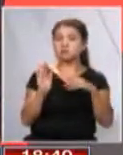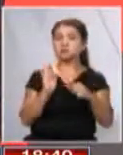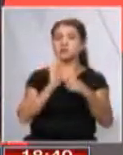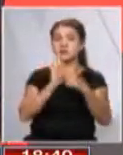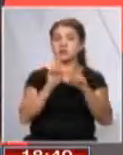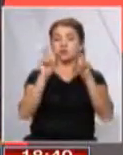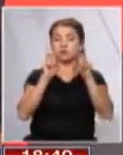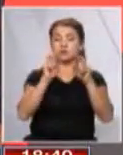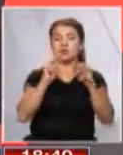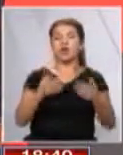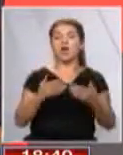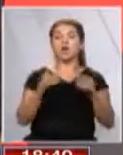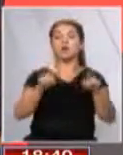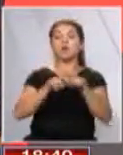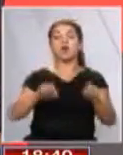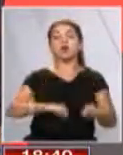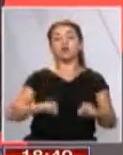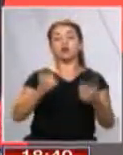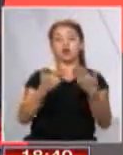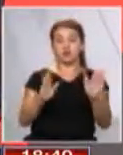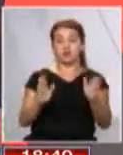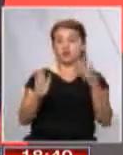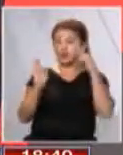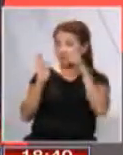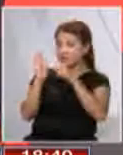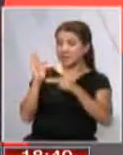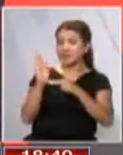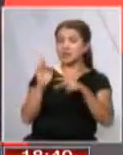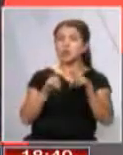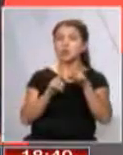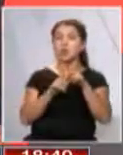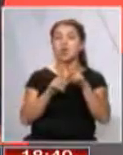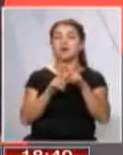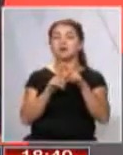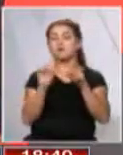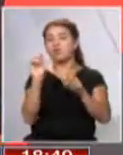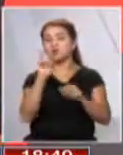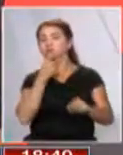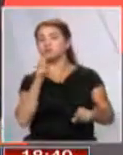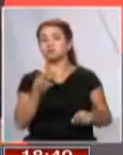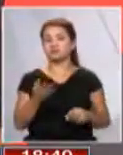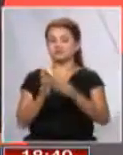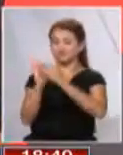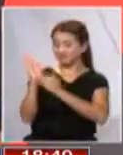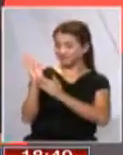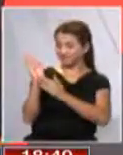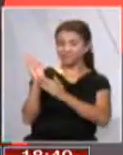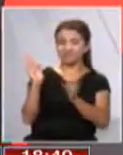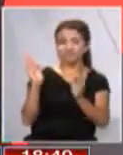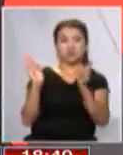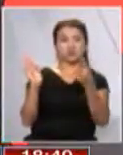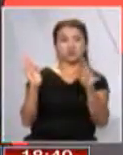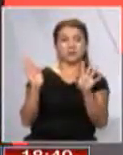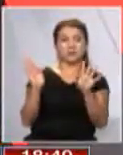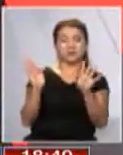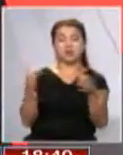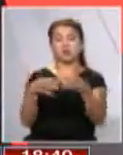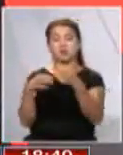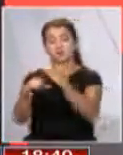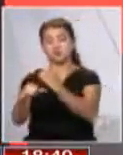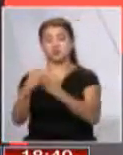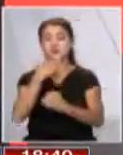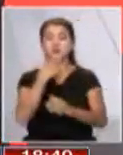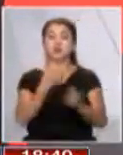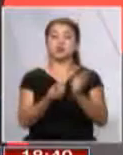y un tema de aborto libre lo que se ha leído se muestra esa generalidad y eso muestra que no solamente en la oposición sino que